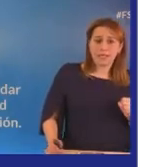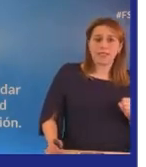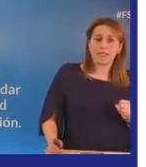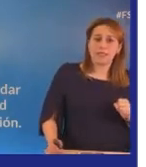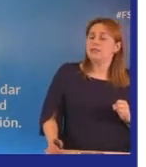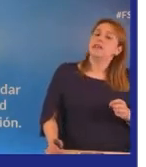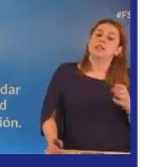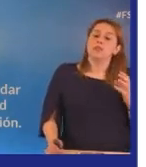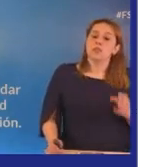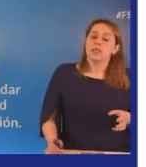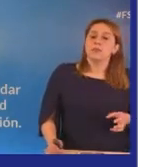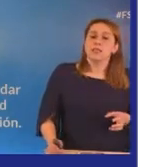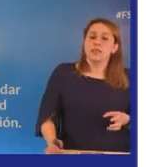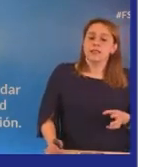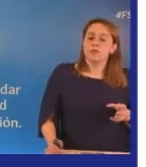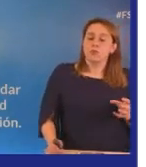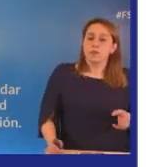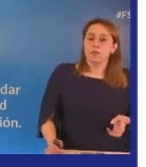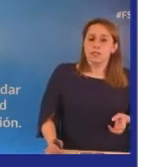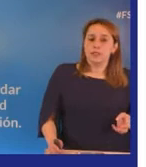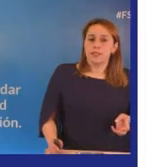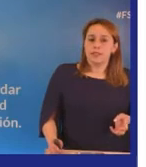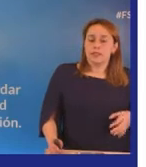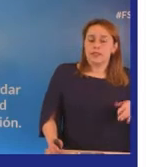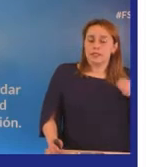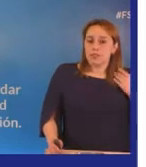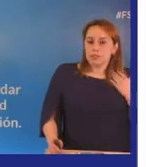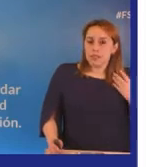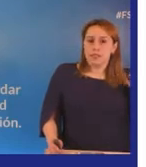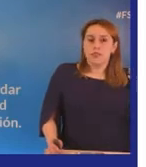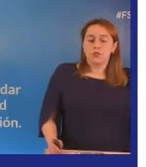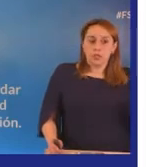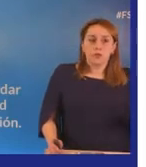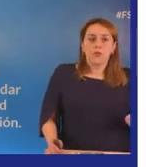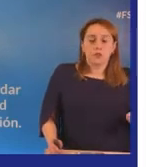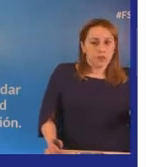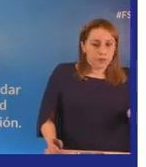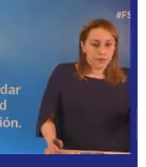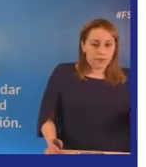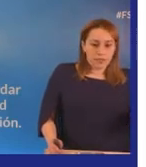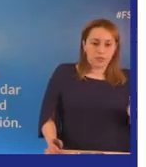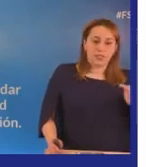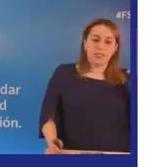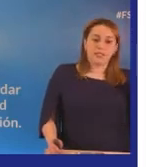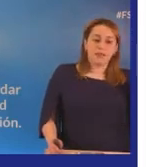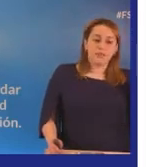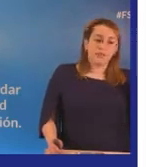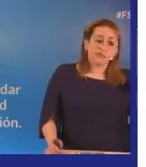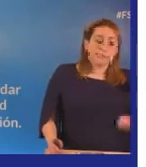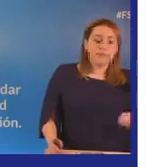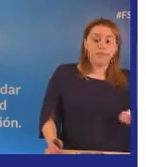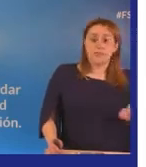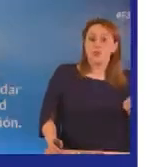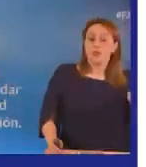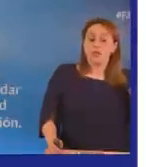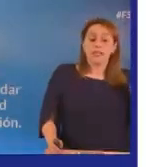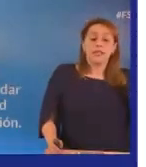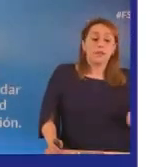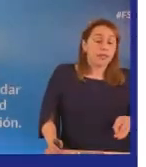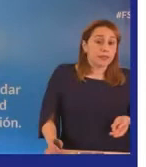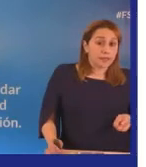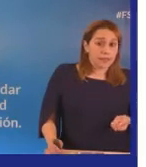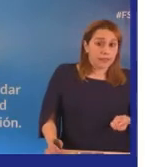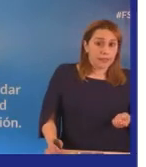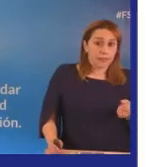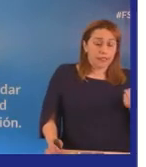las básicas, que son netamente las de supervivencia, las que yo necesito para poder vivir. Entonces ahí está la parte de alimentación,